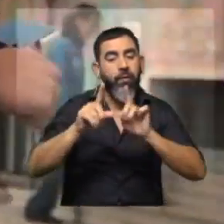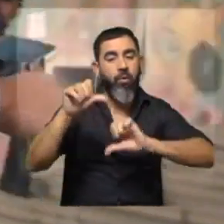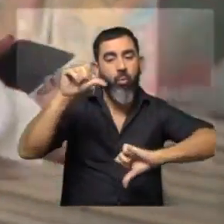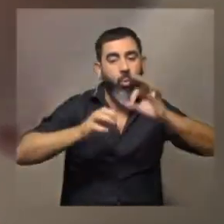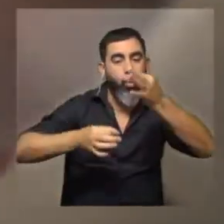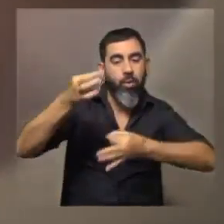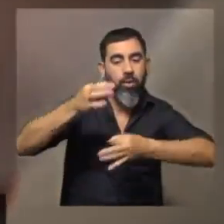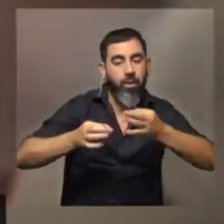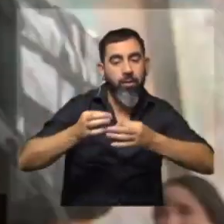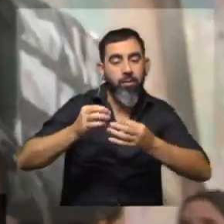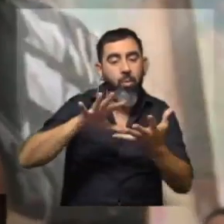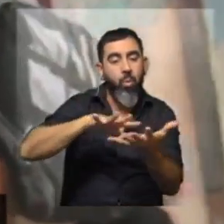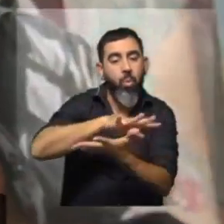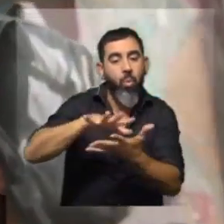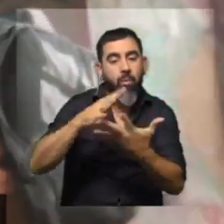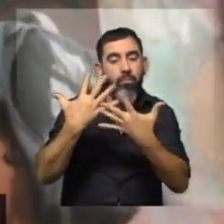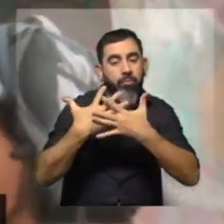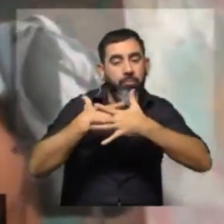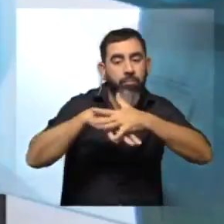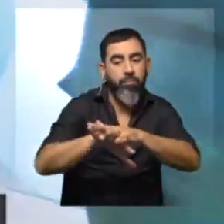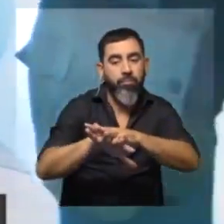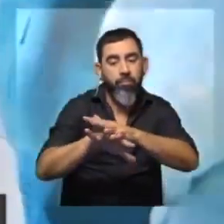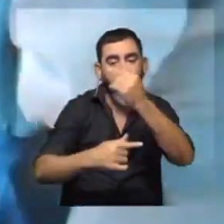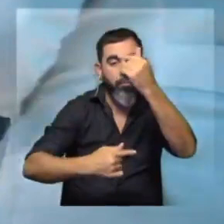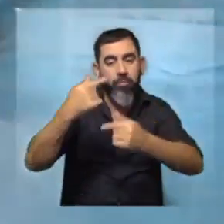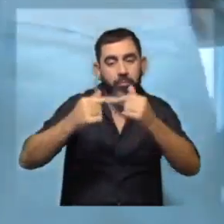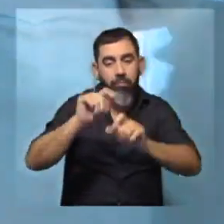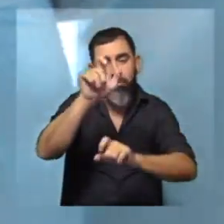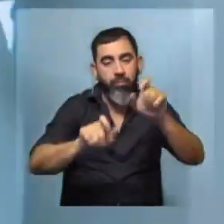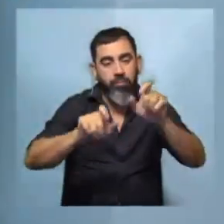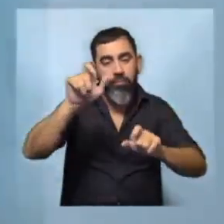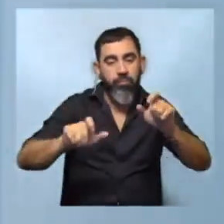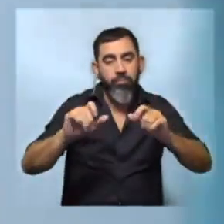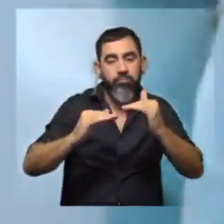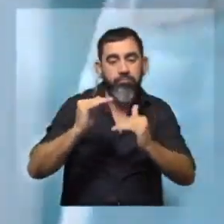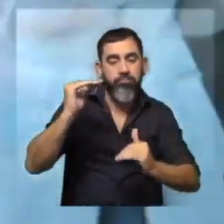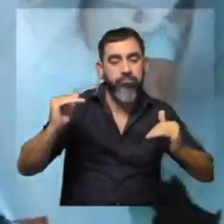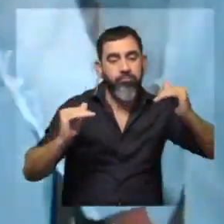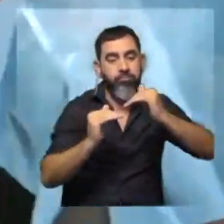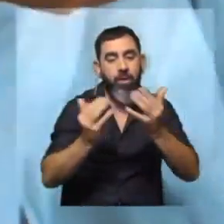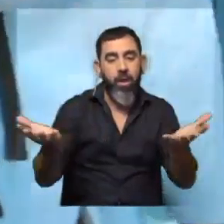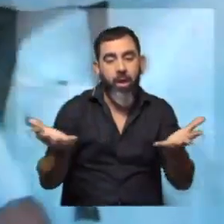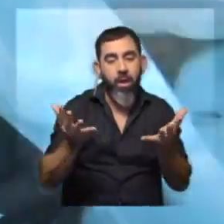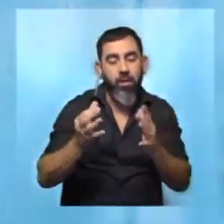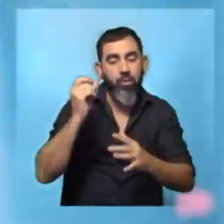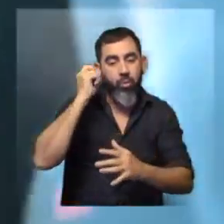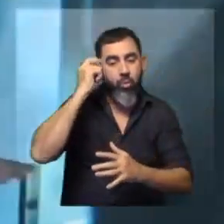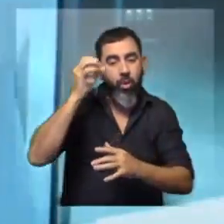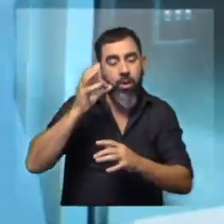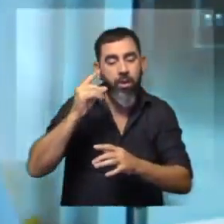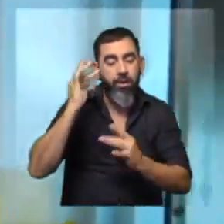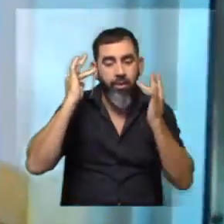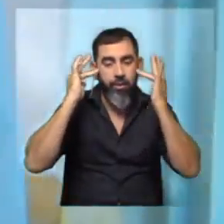fue concebida como un espacio de confluencia de todas y todos sus integrantes, para jerarquizar y actualizar la enseñanza de grado, promover